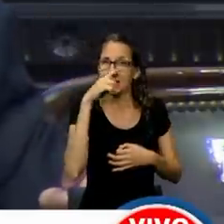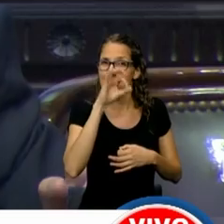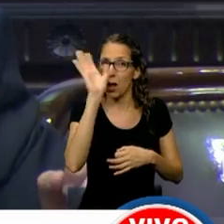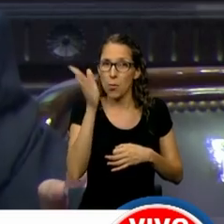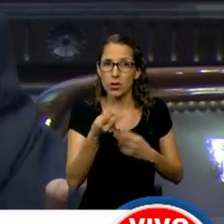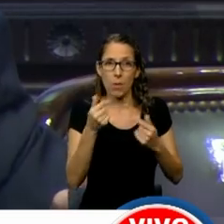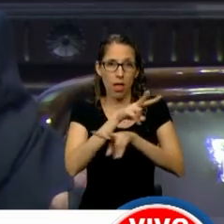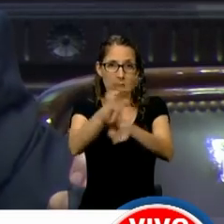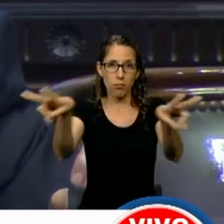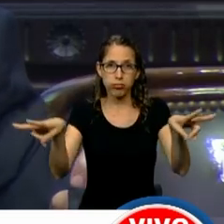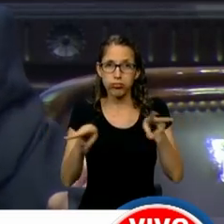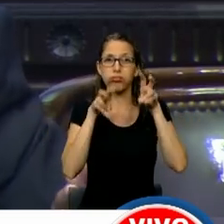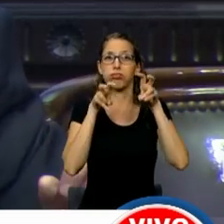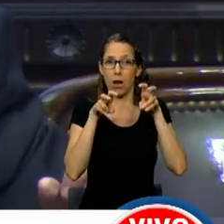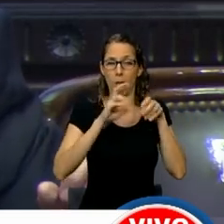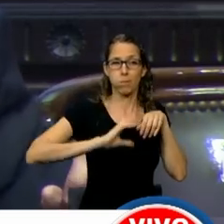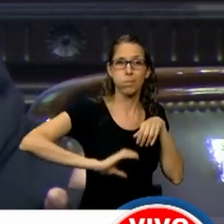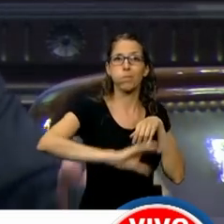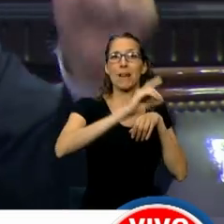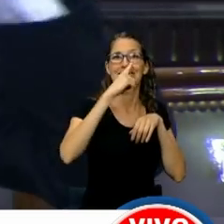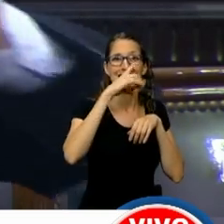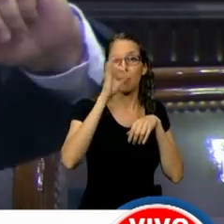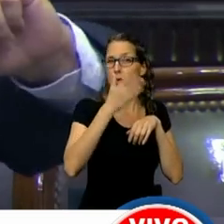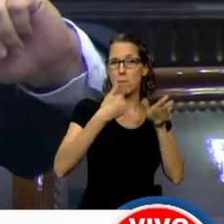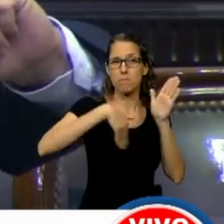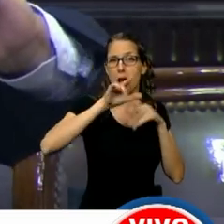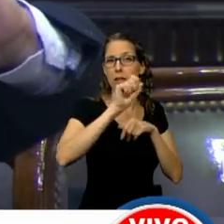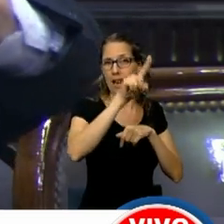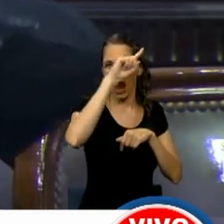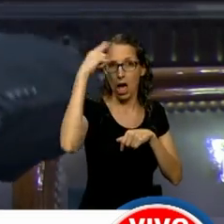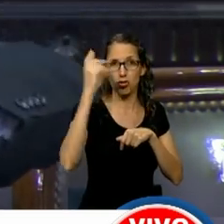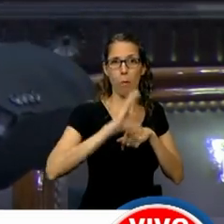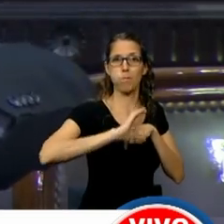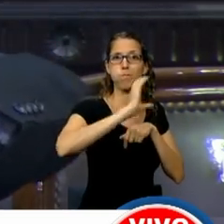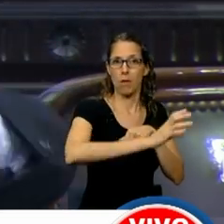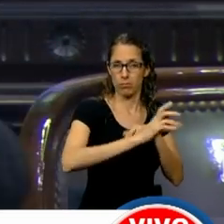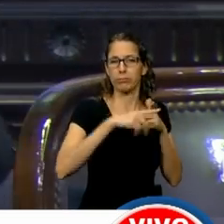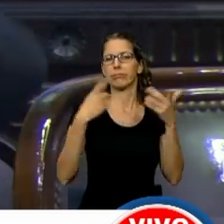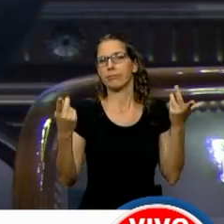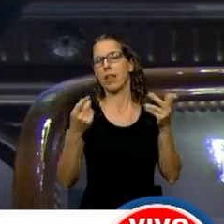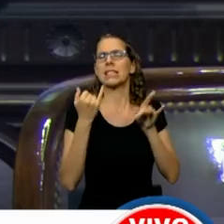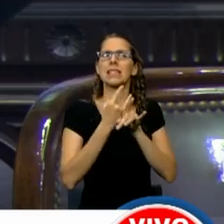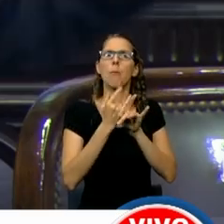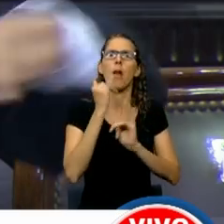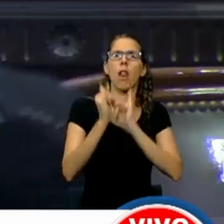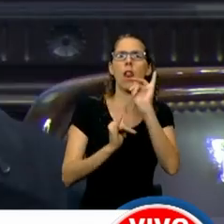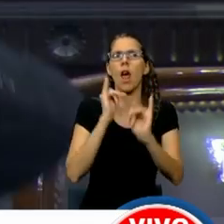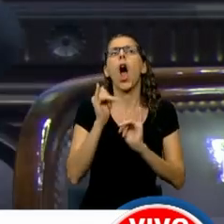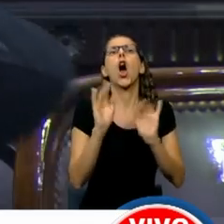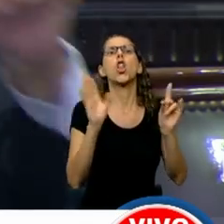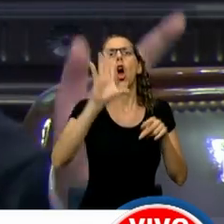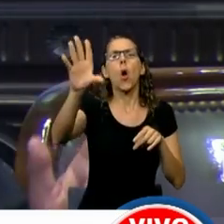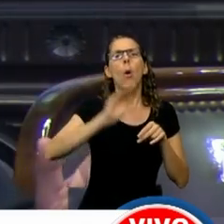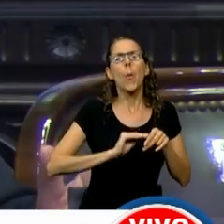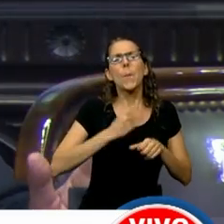recaudaciones nacionales son manejadas por la nación uno de los argumentos que se pongan normalmente que después retornar a la provincia así